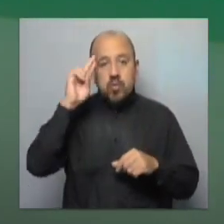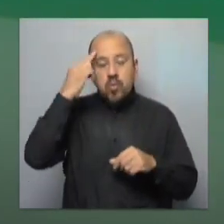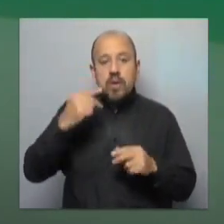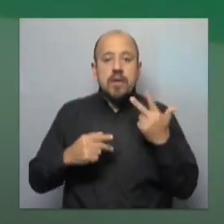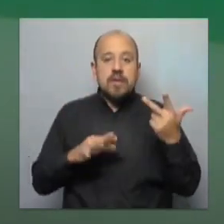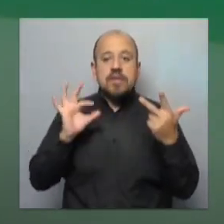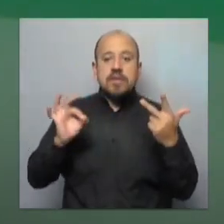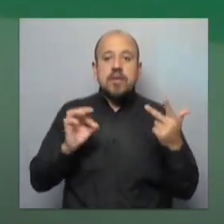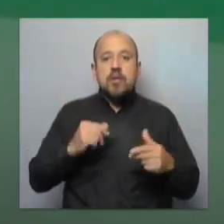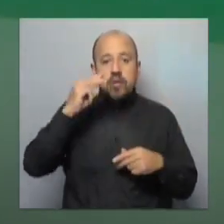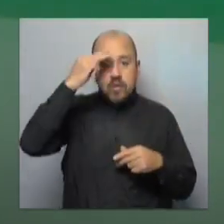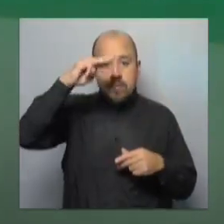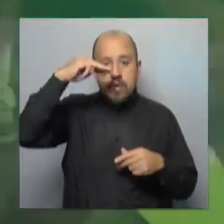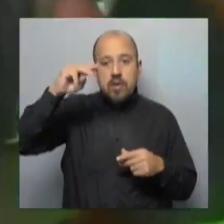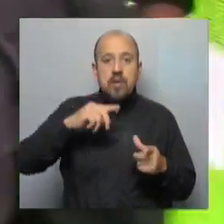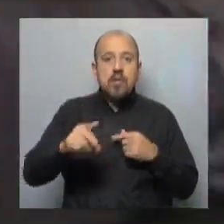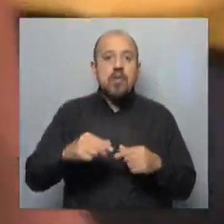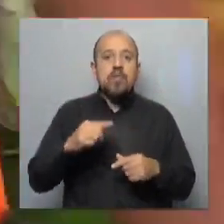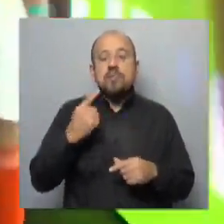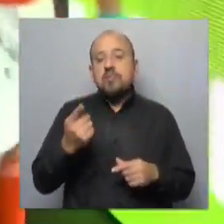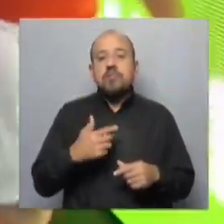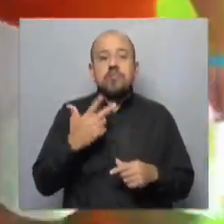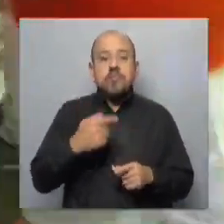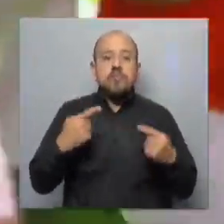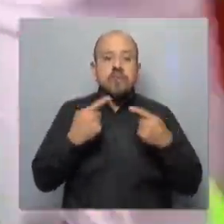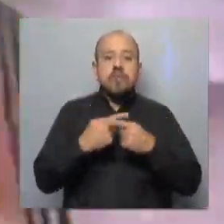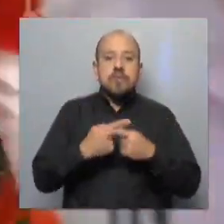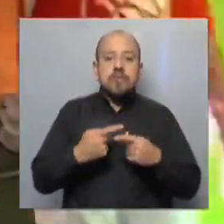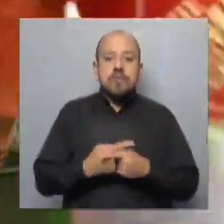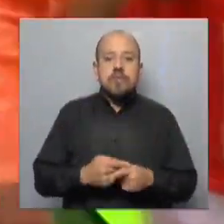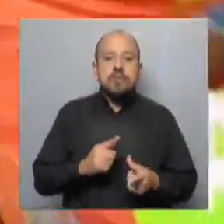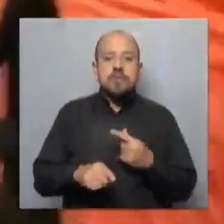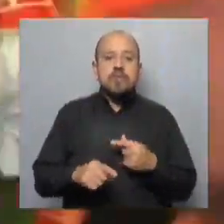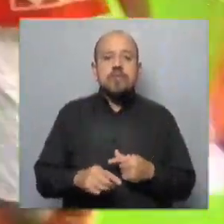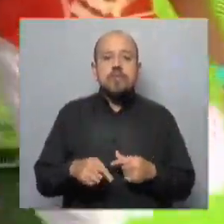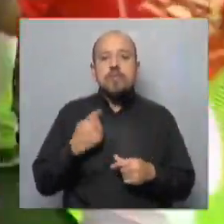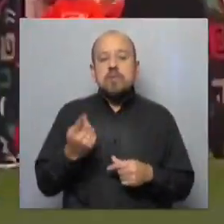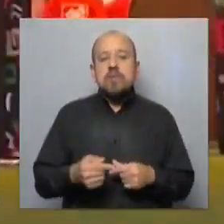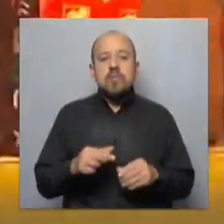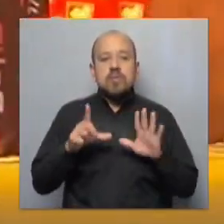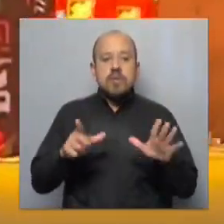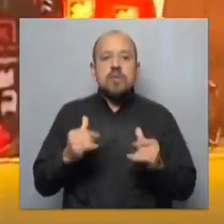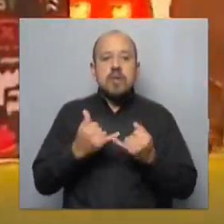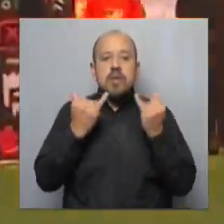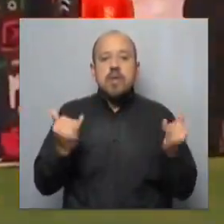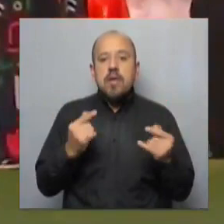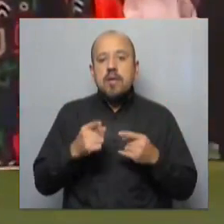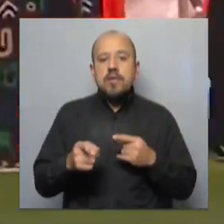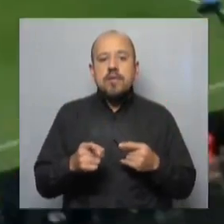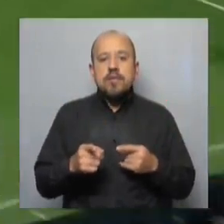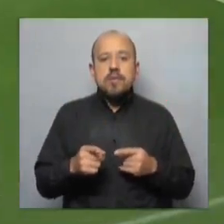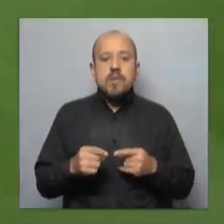3 a 0 a méxico en uno de los tres partidos previstos para el lapso de los próximos siete días a lo sumo